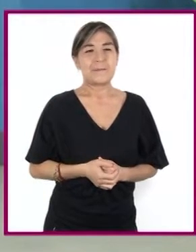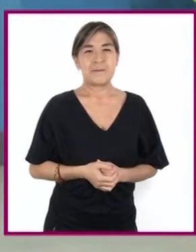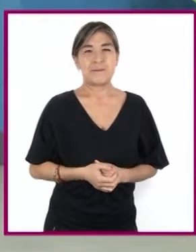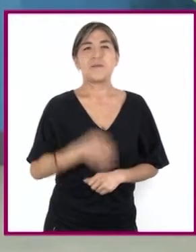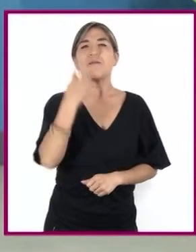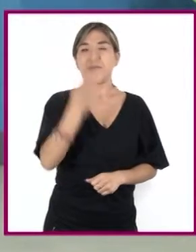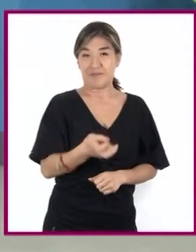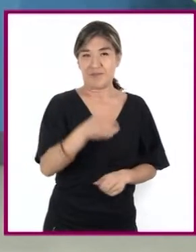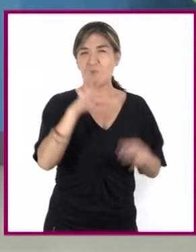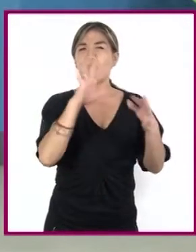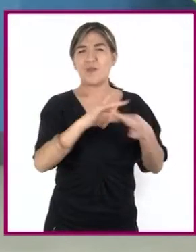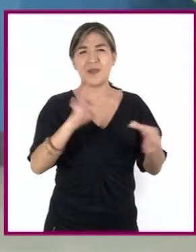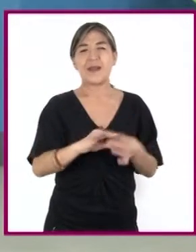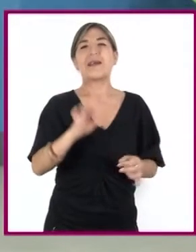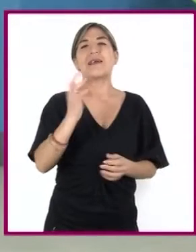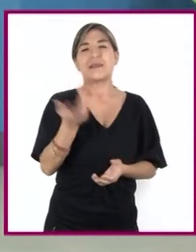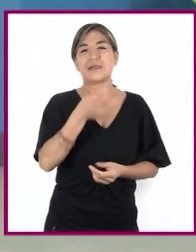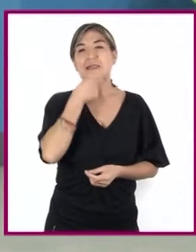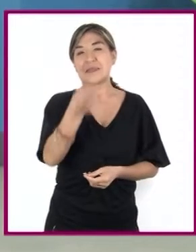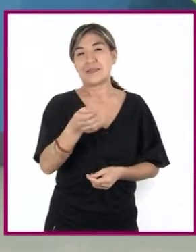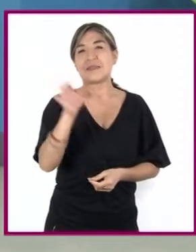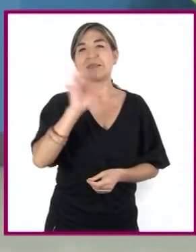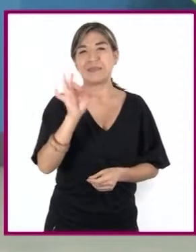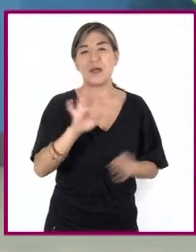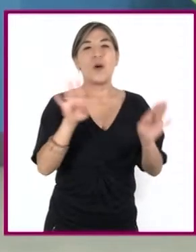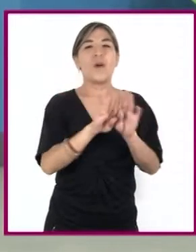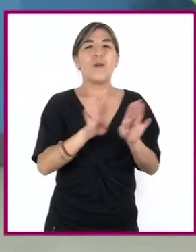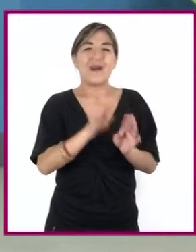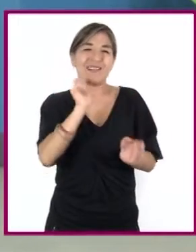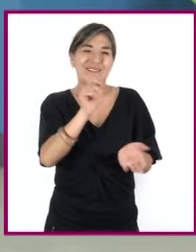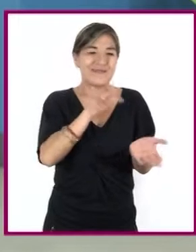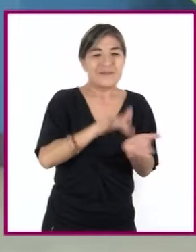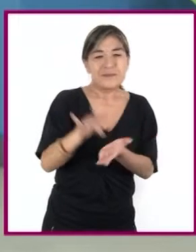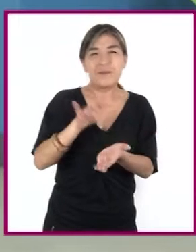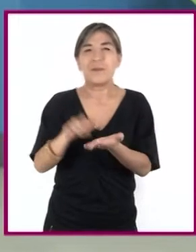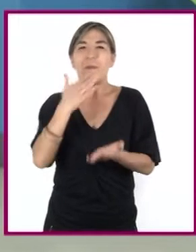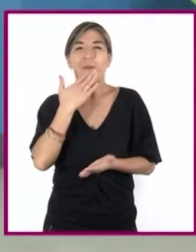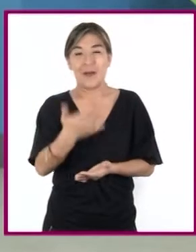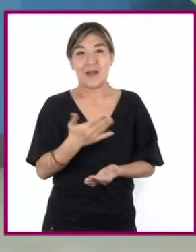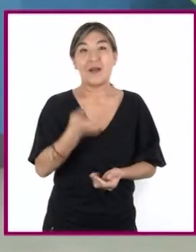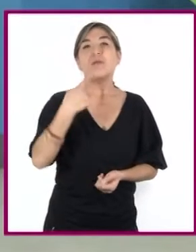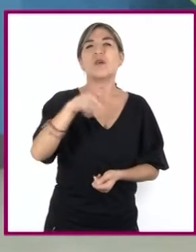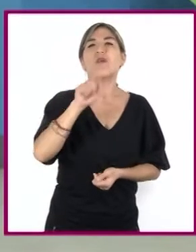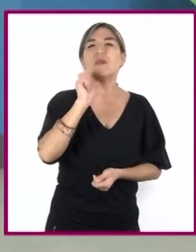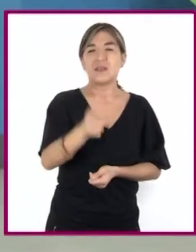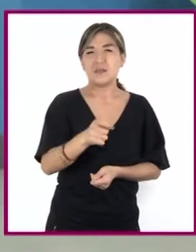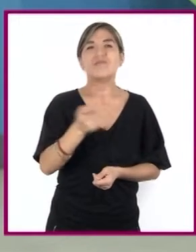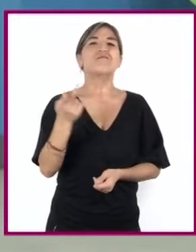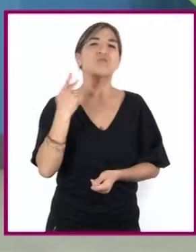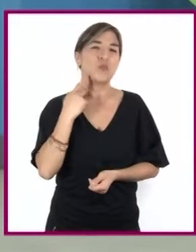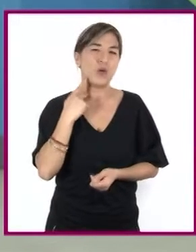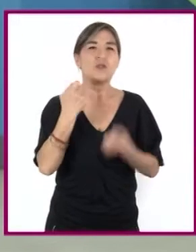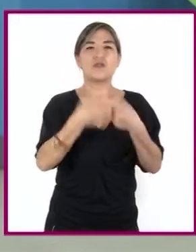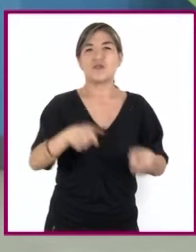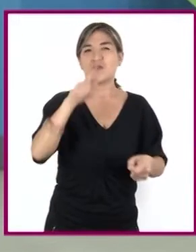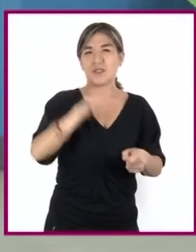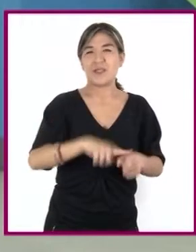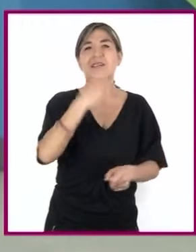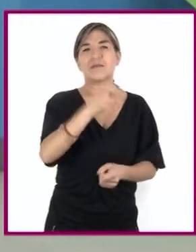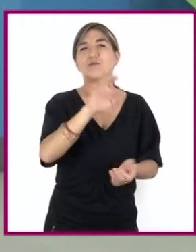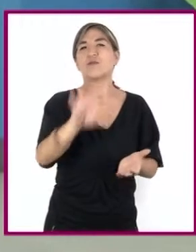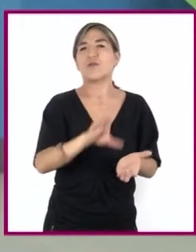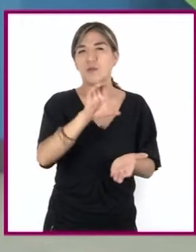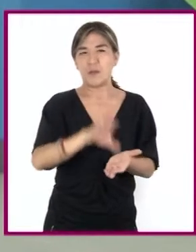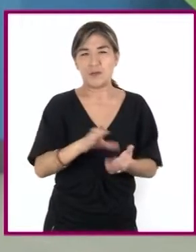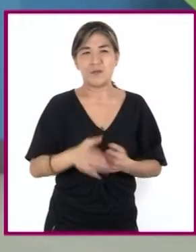Esta visión, supuestamente altruista, justificó política y socialmente el colonialismo. En